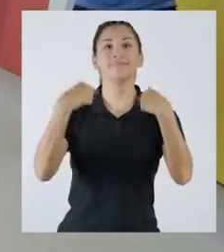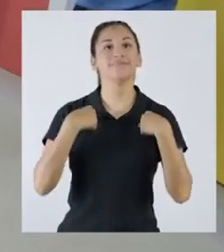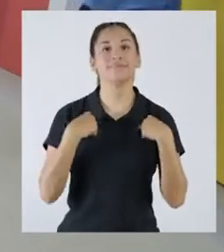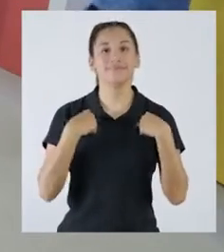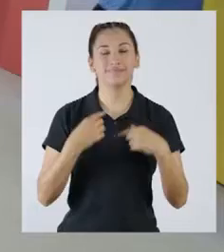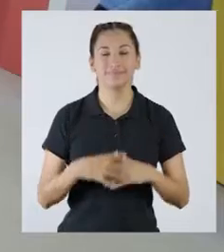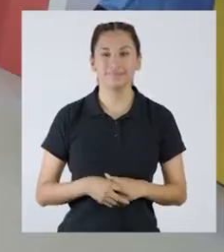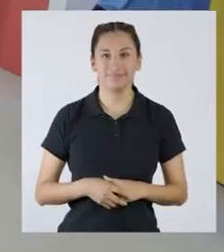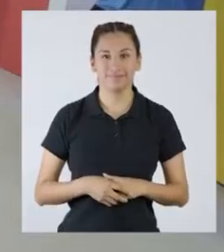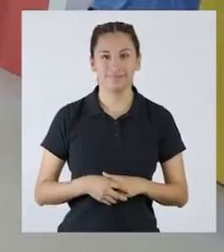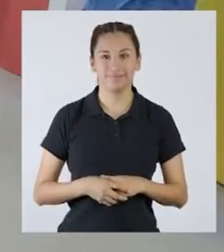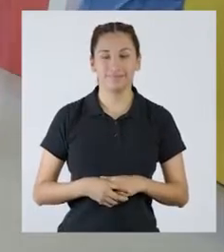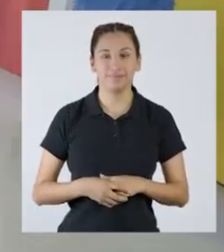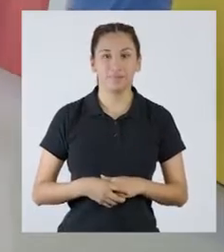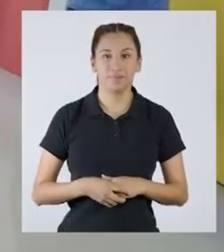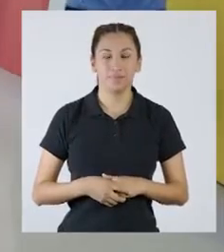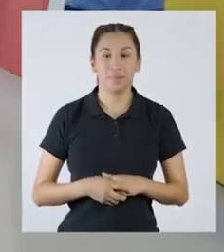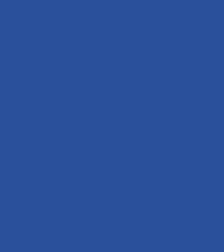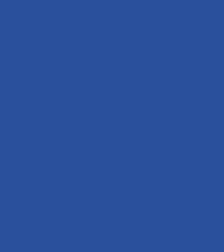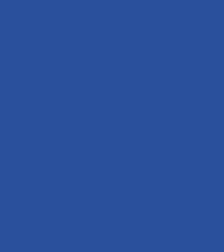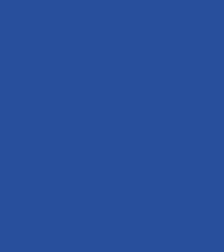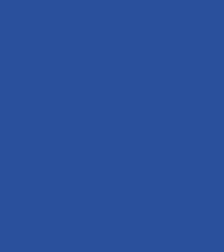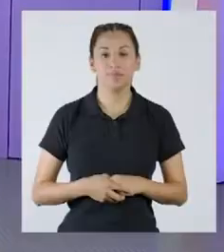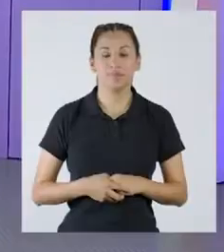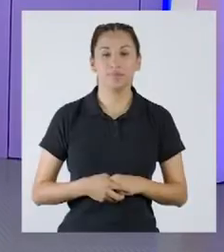y conmigo.